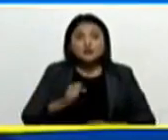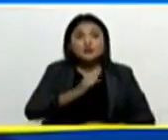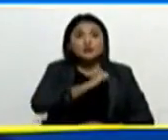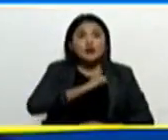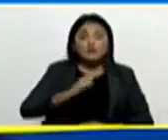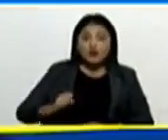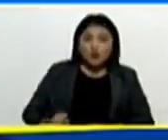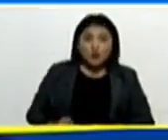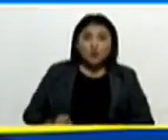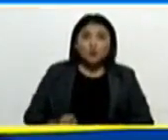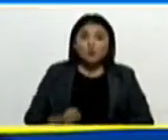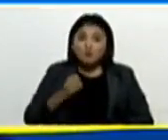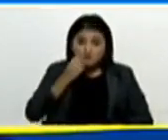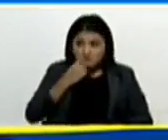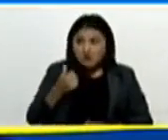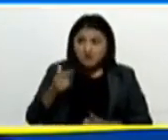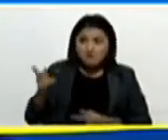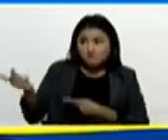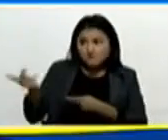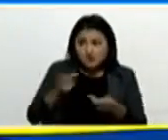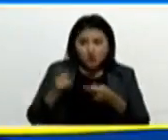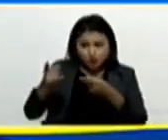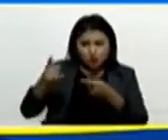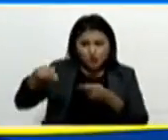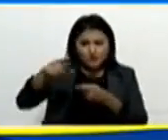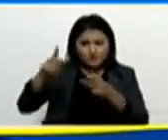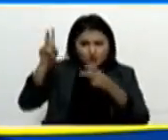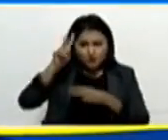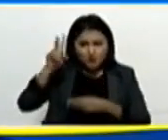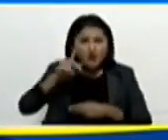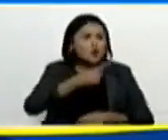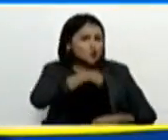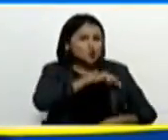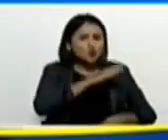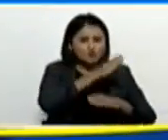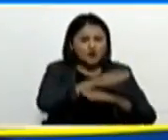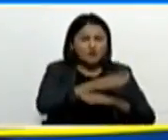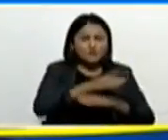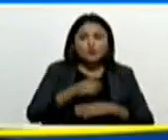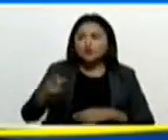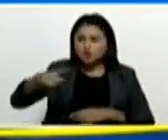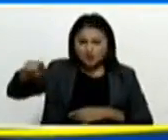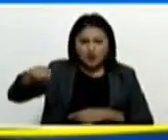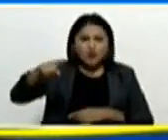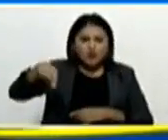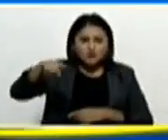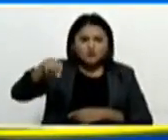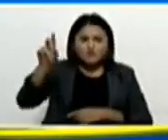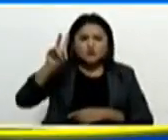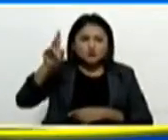que ustedes vayan allá, nosotros vamos a estar ahí dando la pelea para que